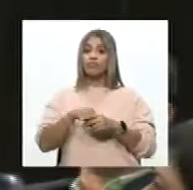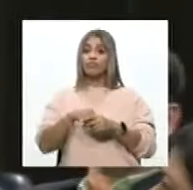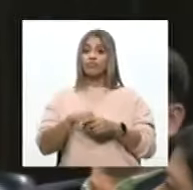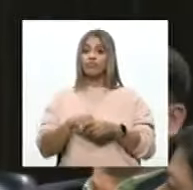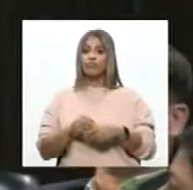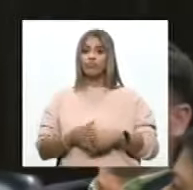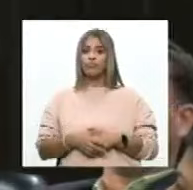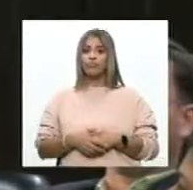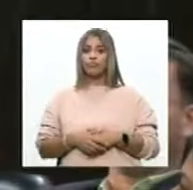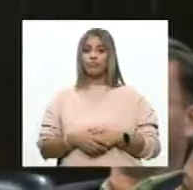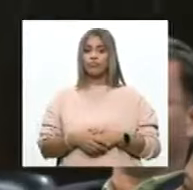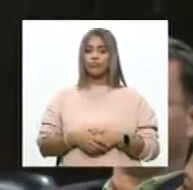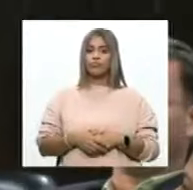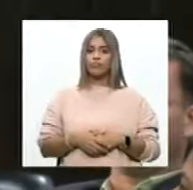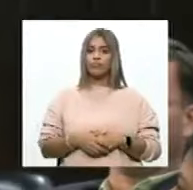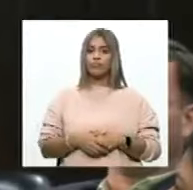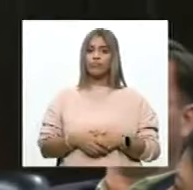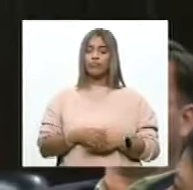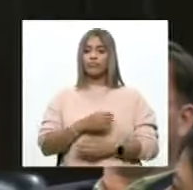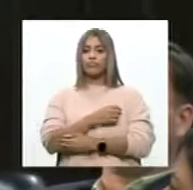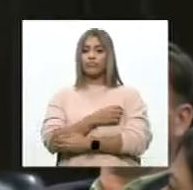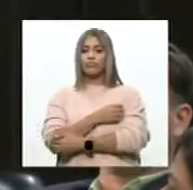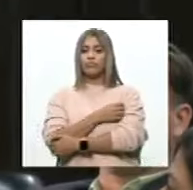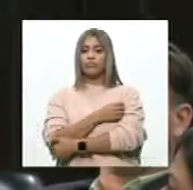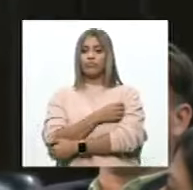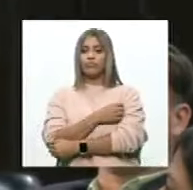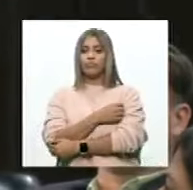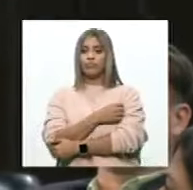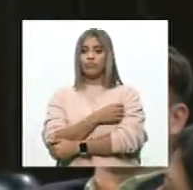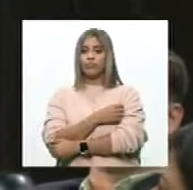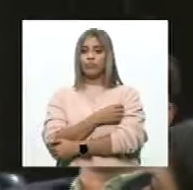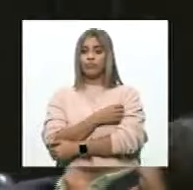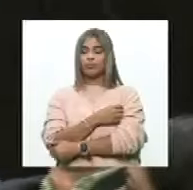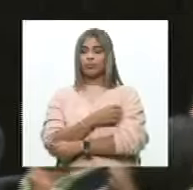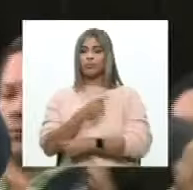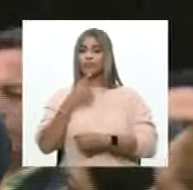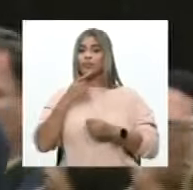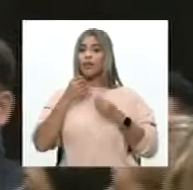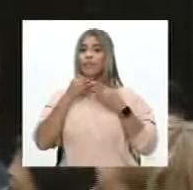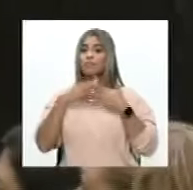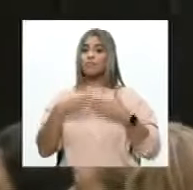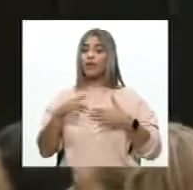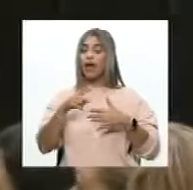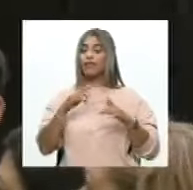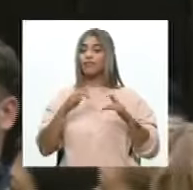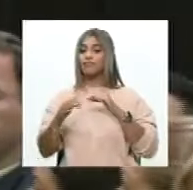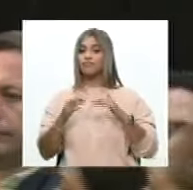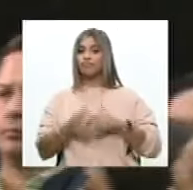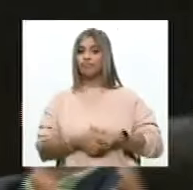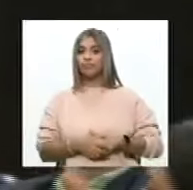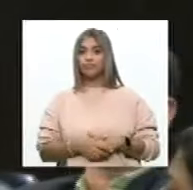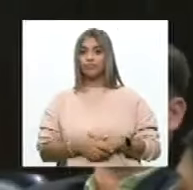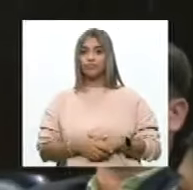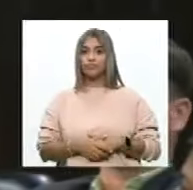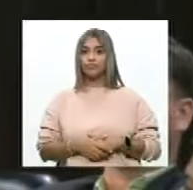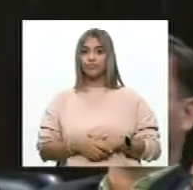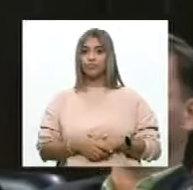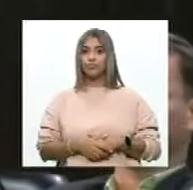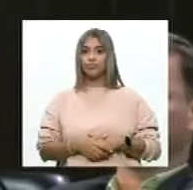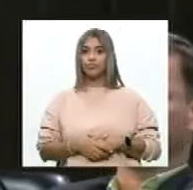lamentablemente, por cierto, por una deslealtad interna, pierden esa batalla.